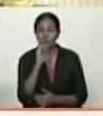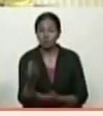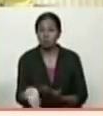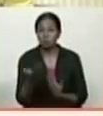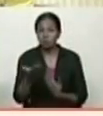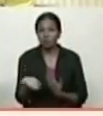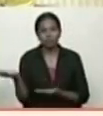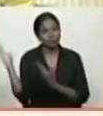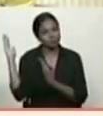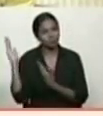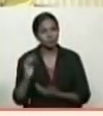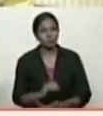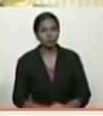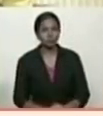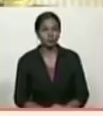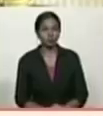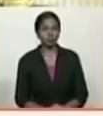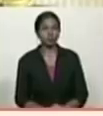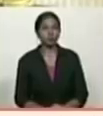adelante, te escuchamos.